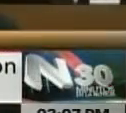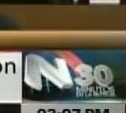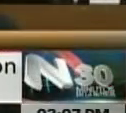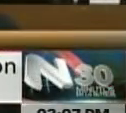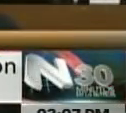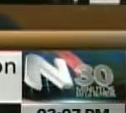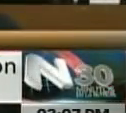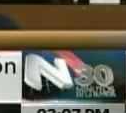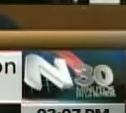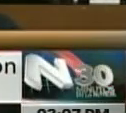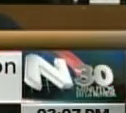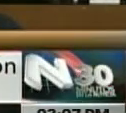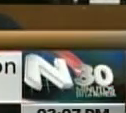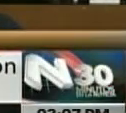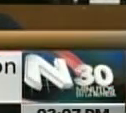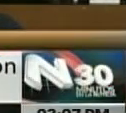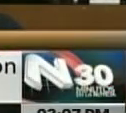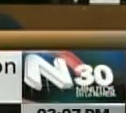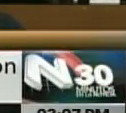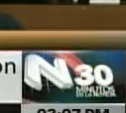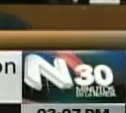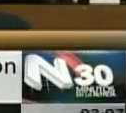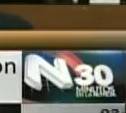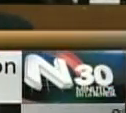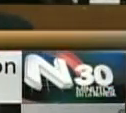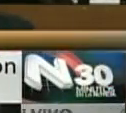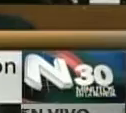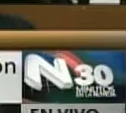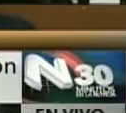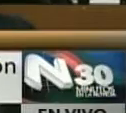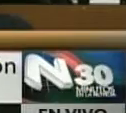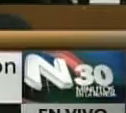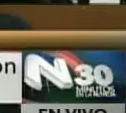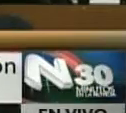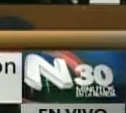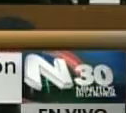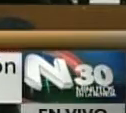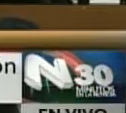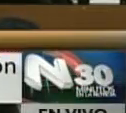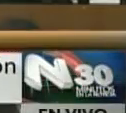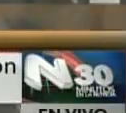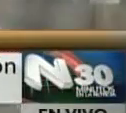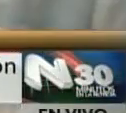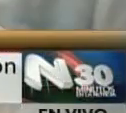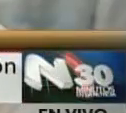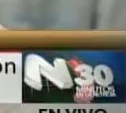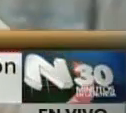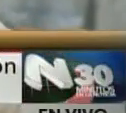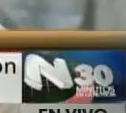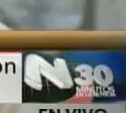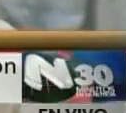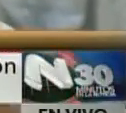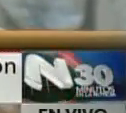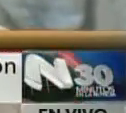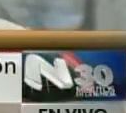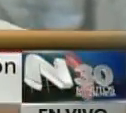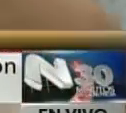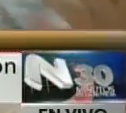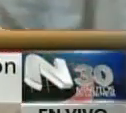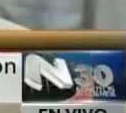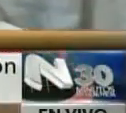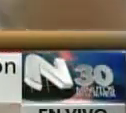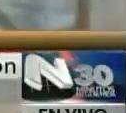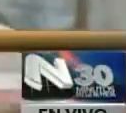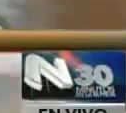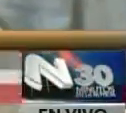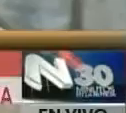fecha, si esto significa que tanto la FARC como ustedes han hablado de este punto, y ya esa fecha es algo firme y no algo que